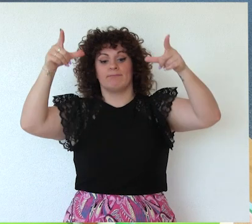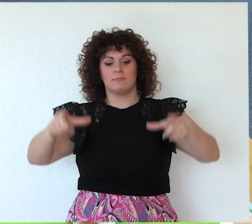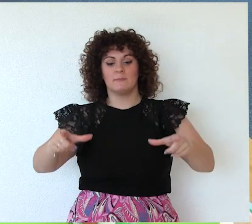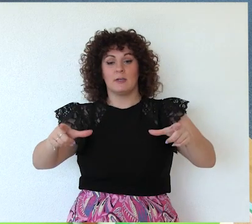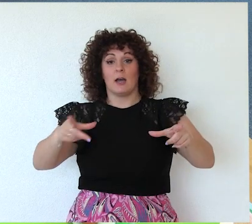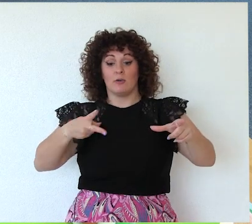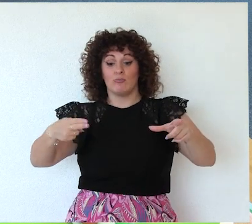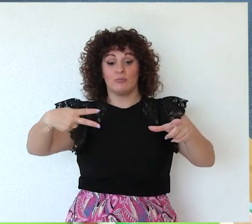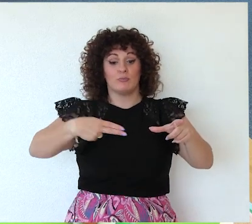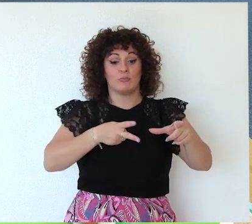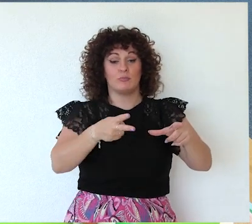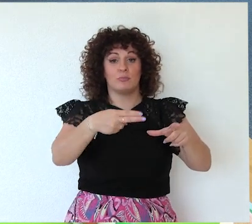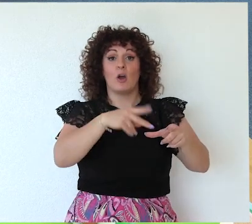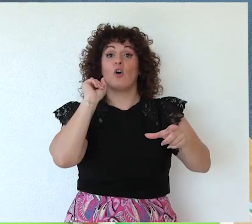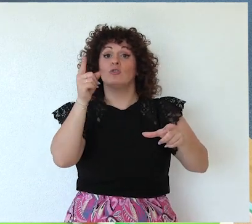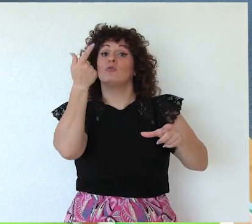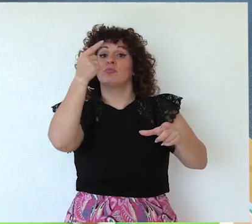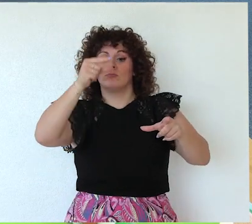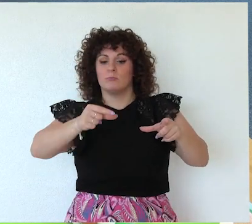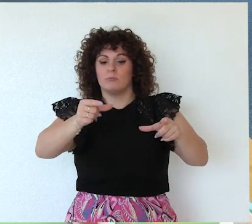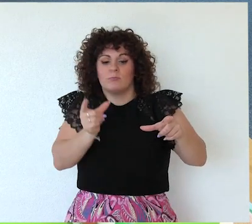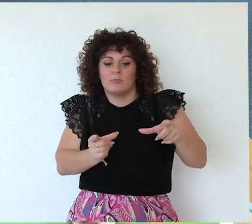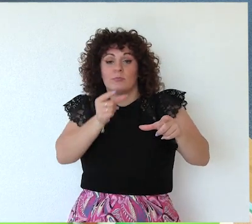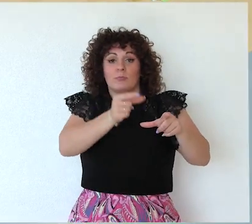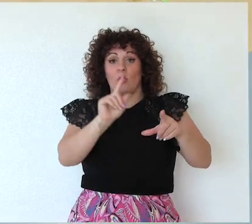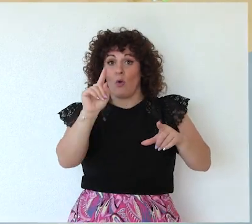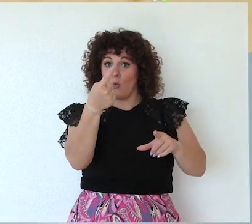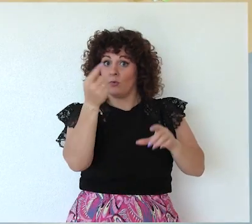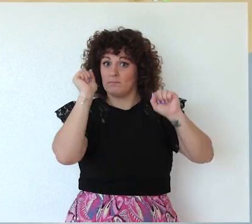recortaremos. Solo nos quedaremos con una porción. Vamos a ello.